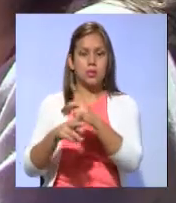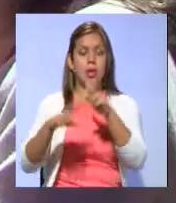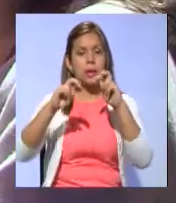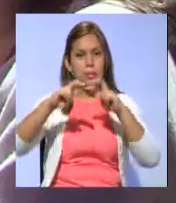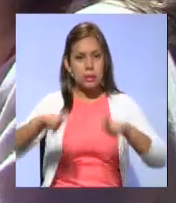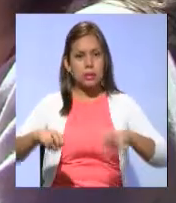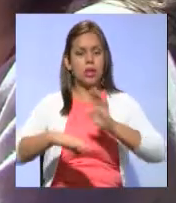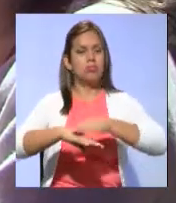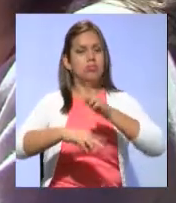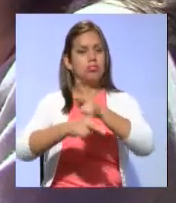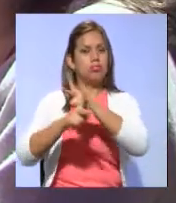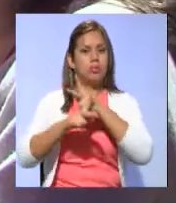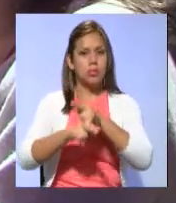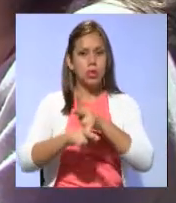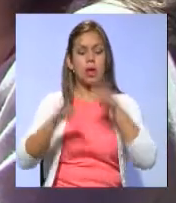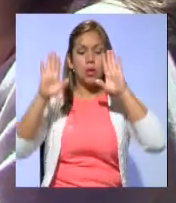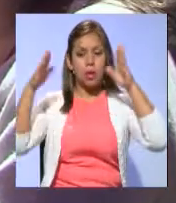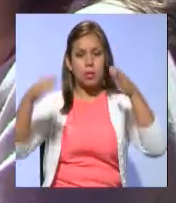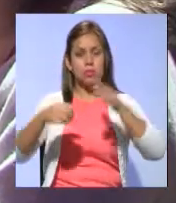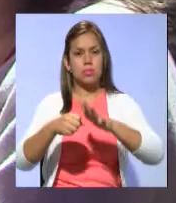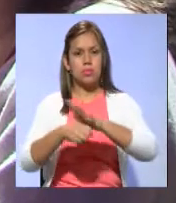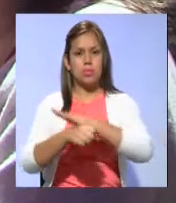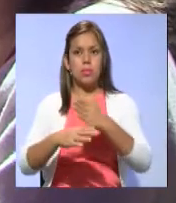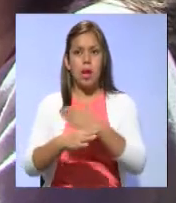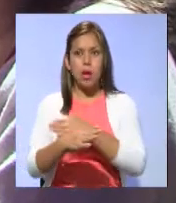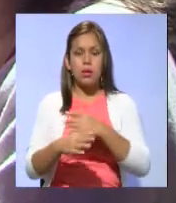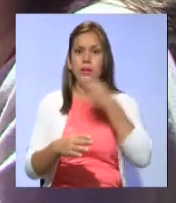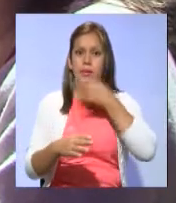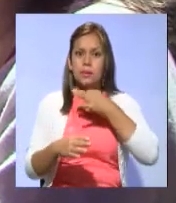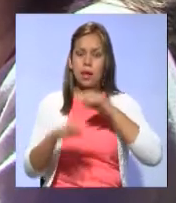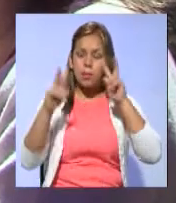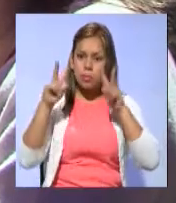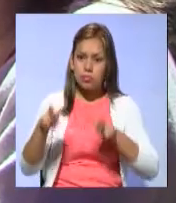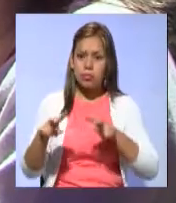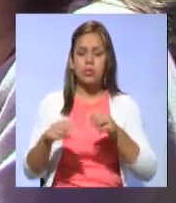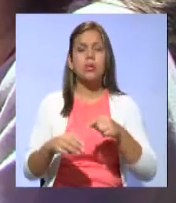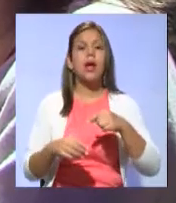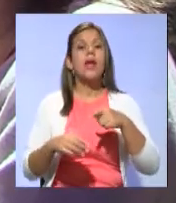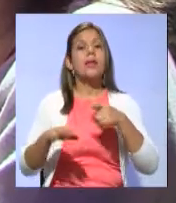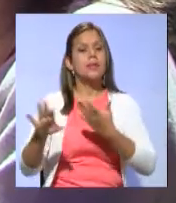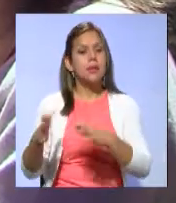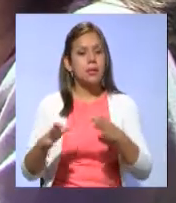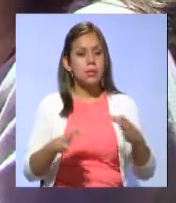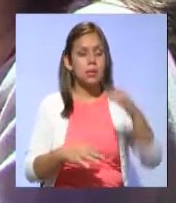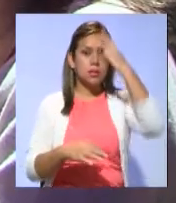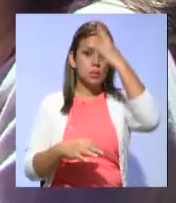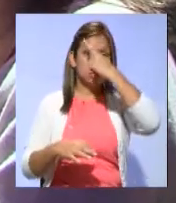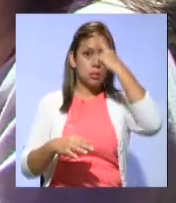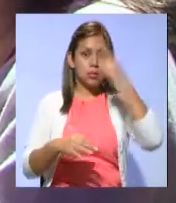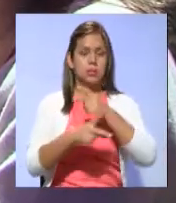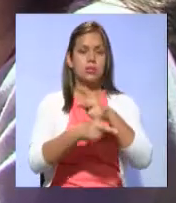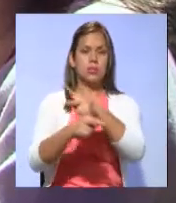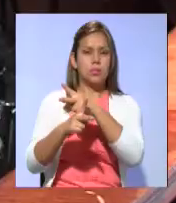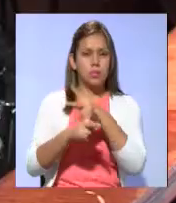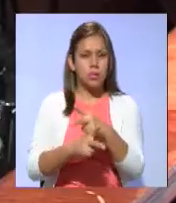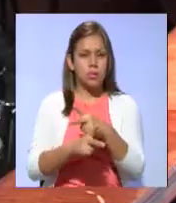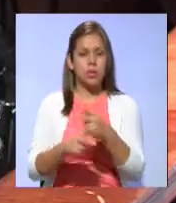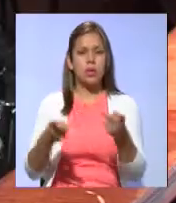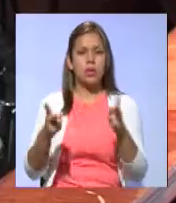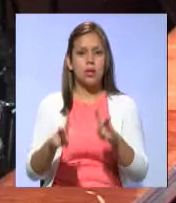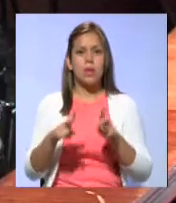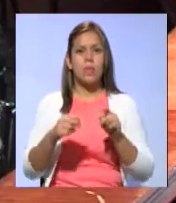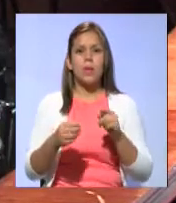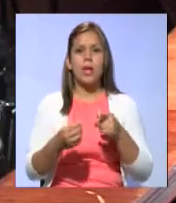investigación, prevención, atención integral, diagnóstico oportuno, tratamiento y rehabilitación, cuidado paliativo, acceso de